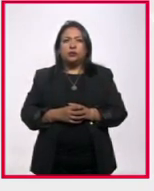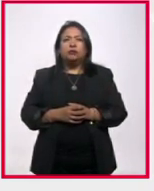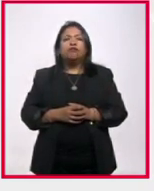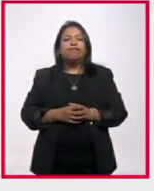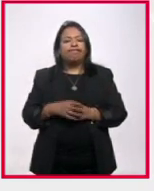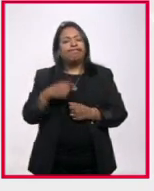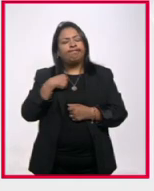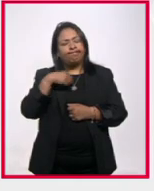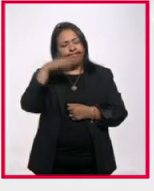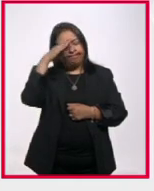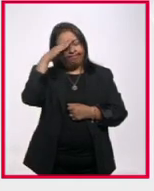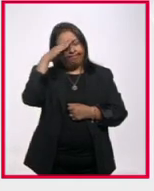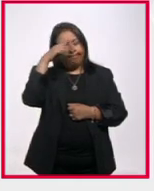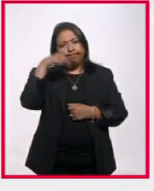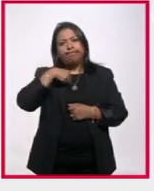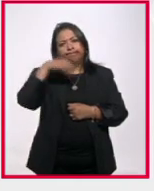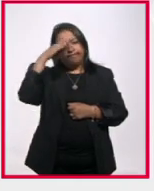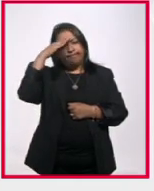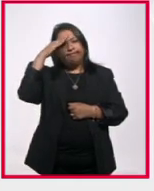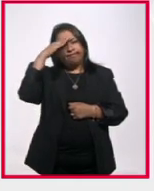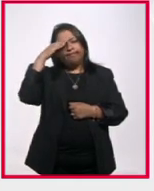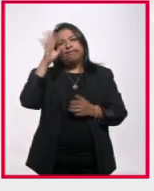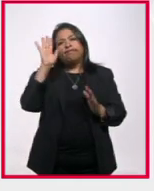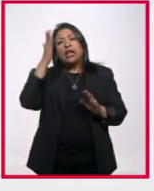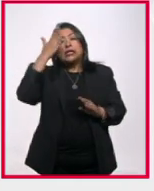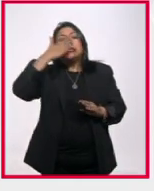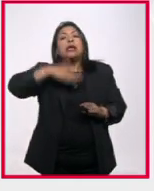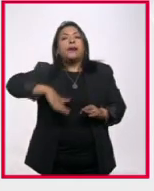Yo creo que saber,